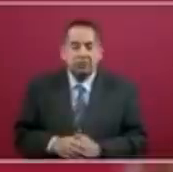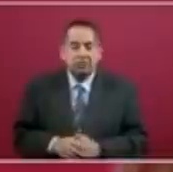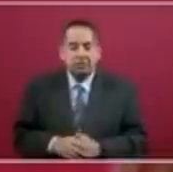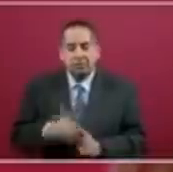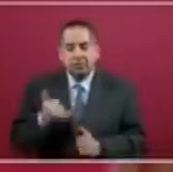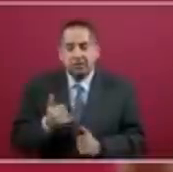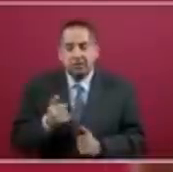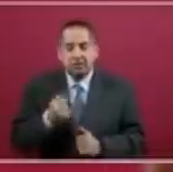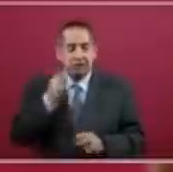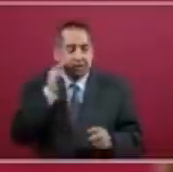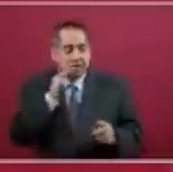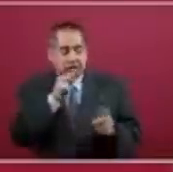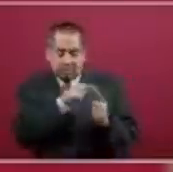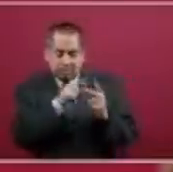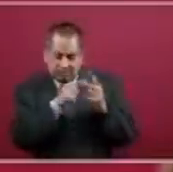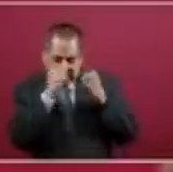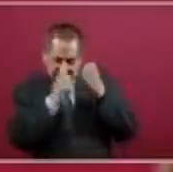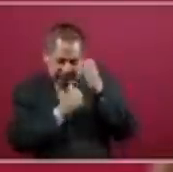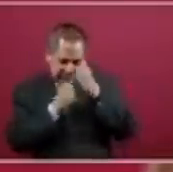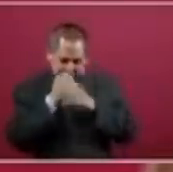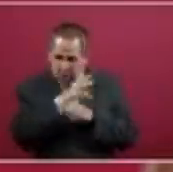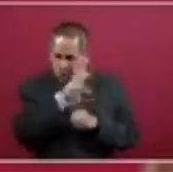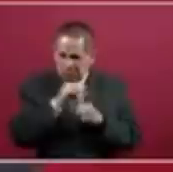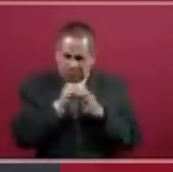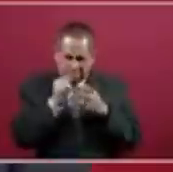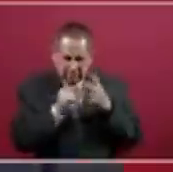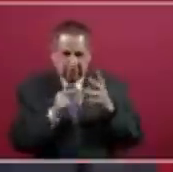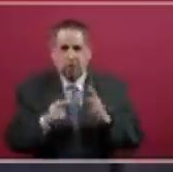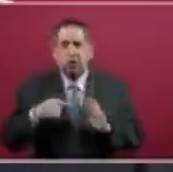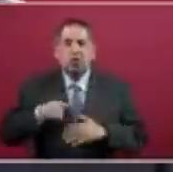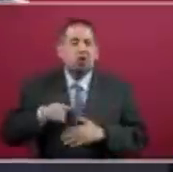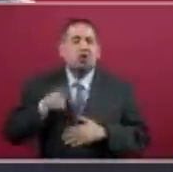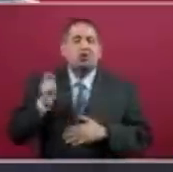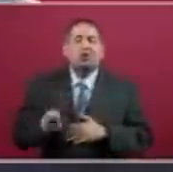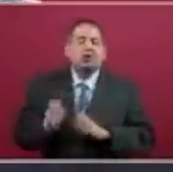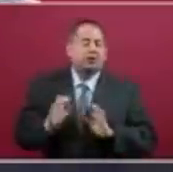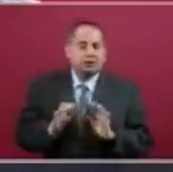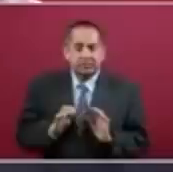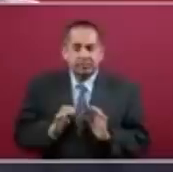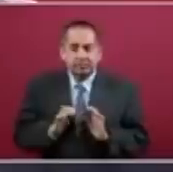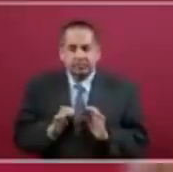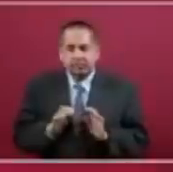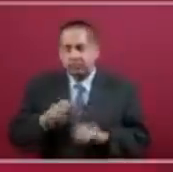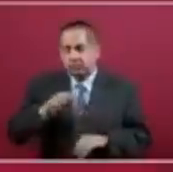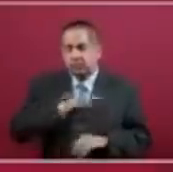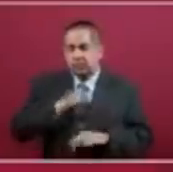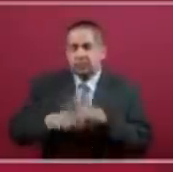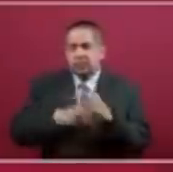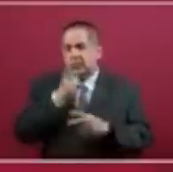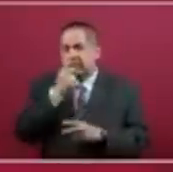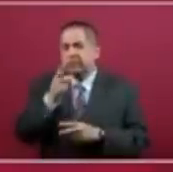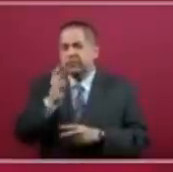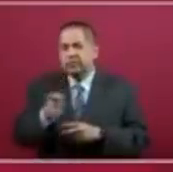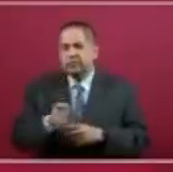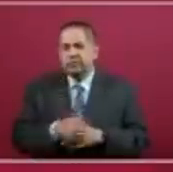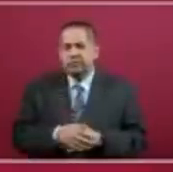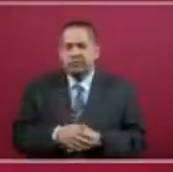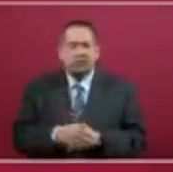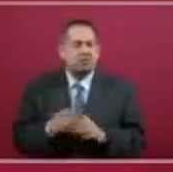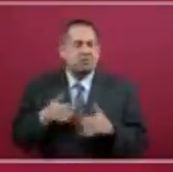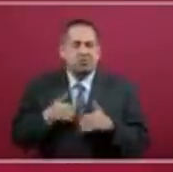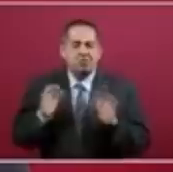y toman en cuenta todo. Nosotros lo que sí les puedo decir es que no